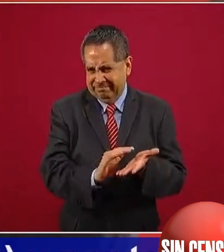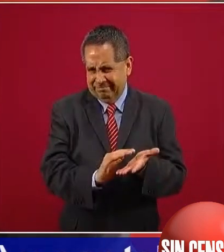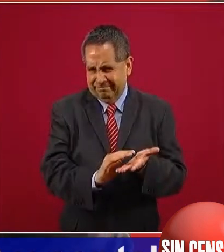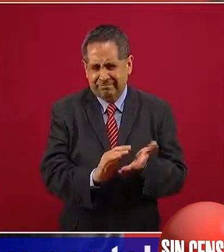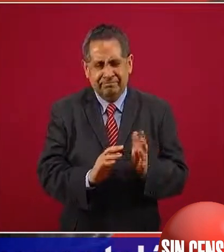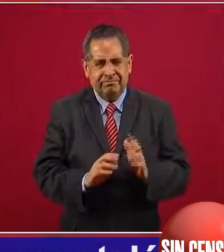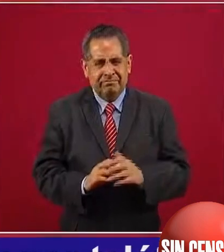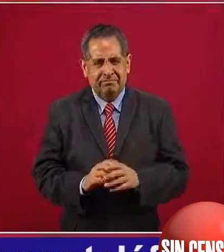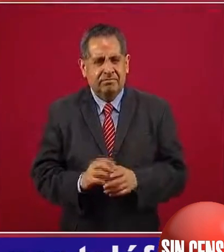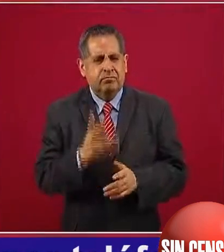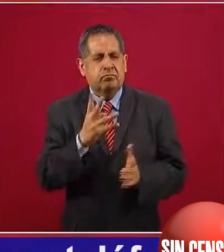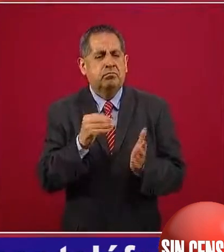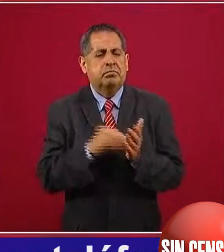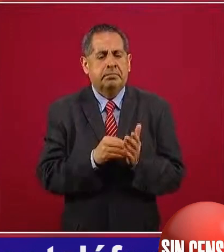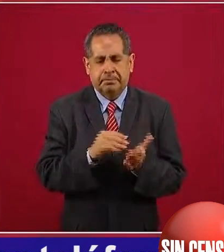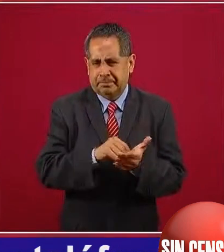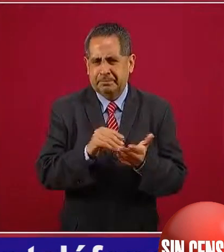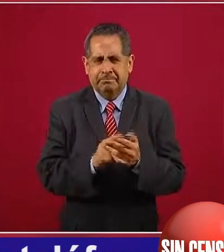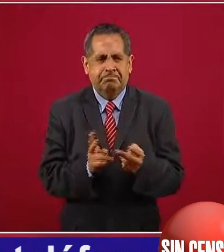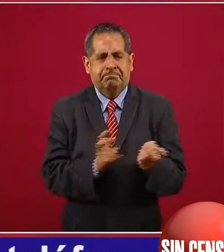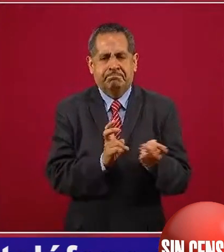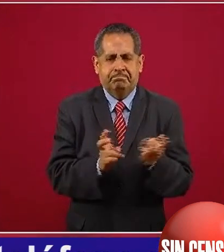ha bajado a 4,000.